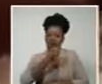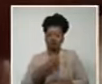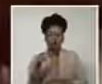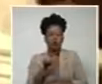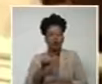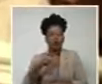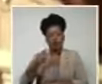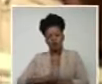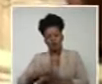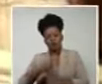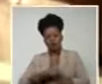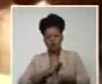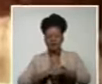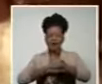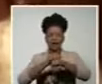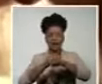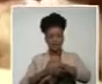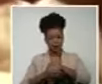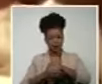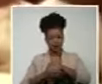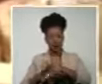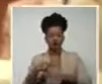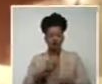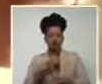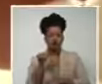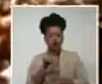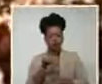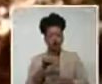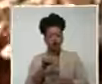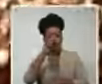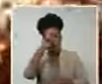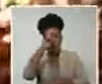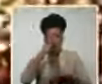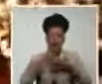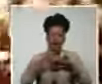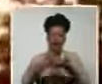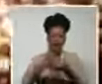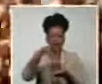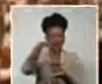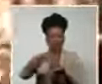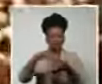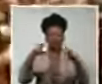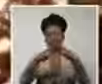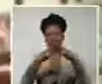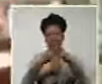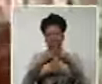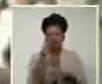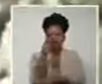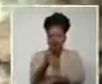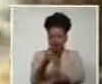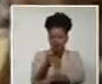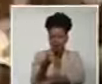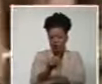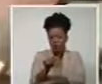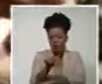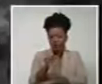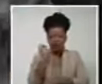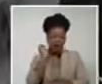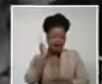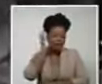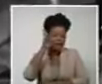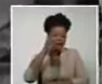nacen separados. Allí plantamos hospitales. Allí pusimos nuestra casa de campaña para enseñarles la esperanza a aquellos hijos de la